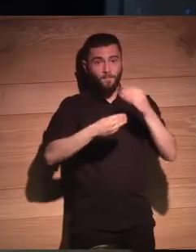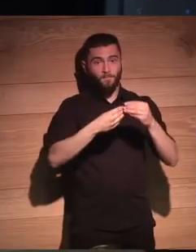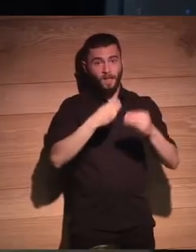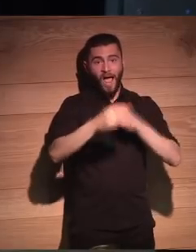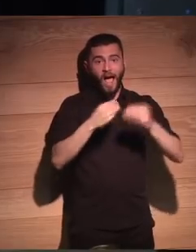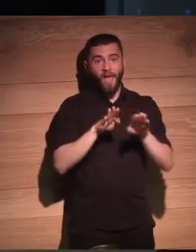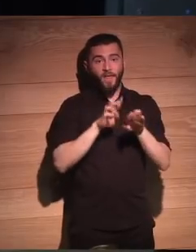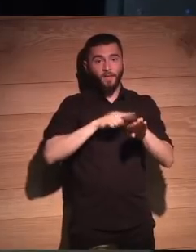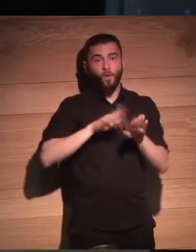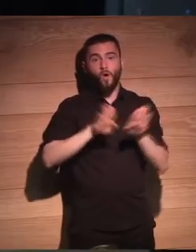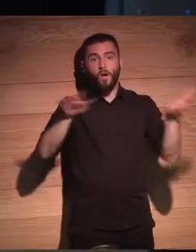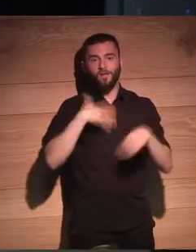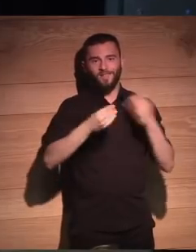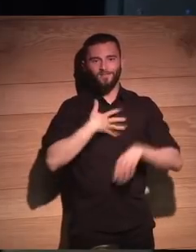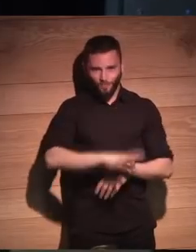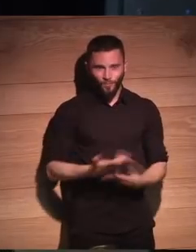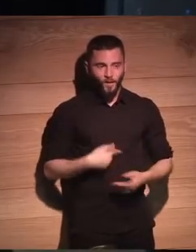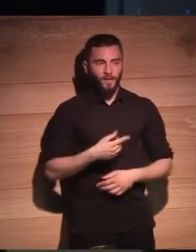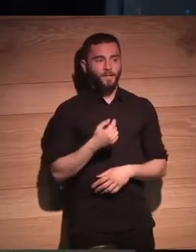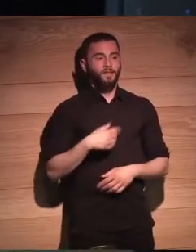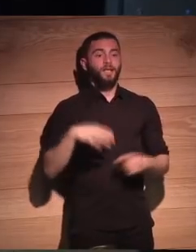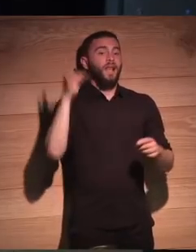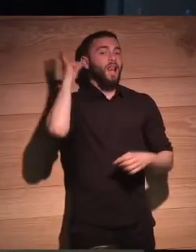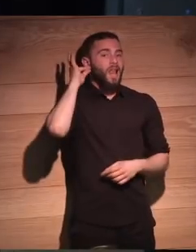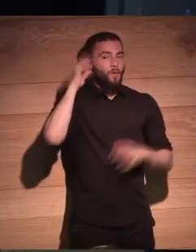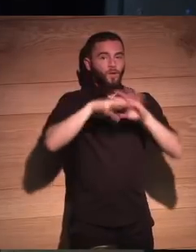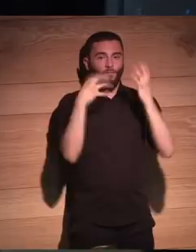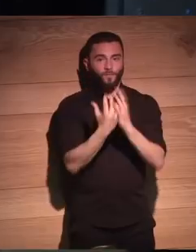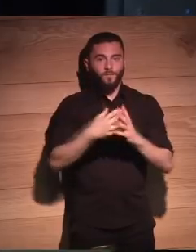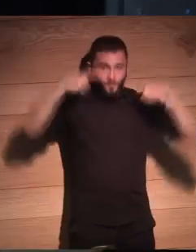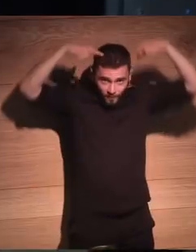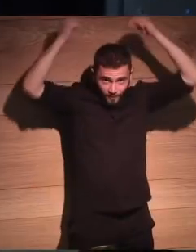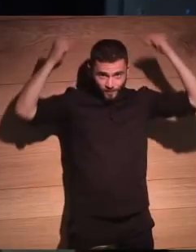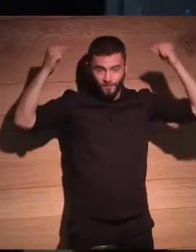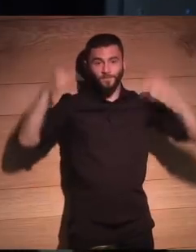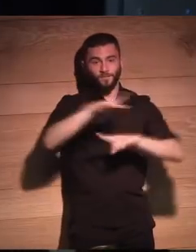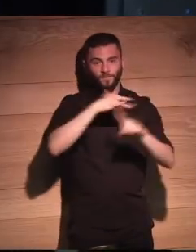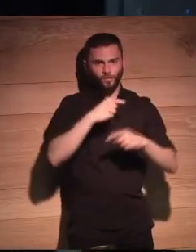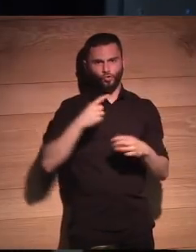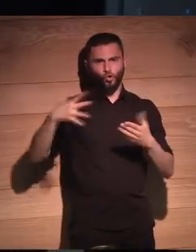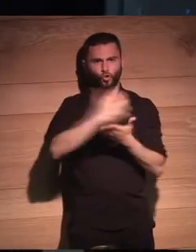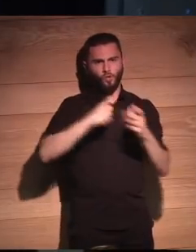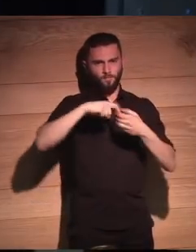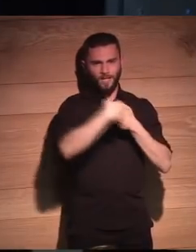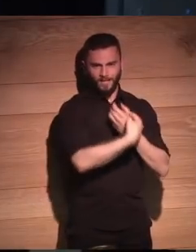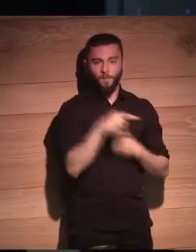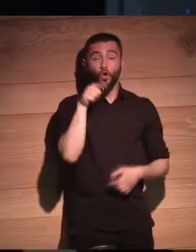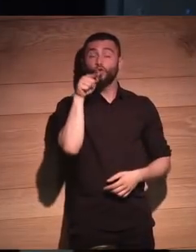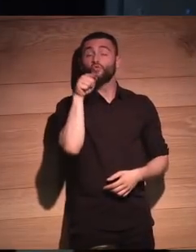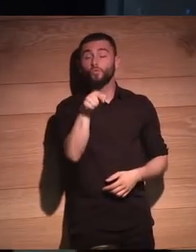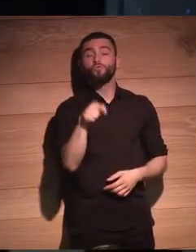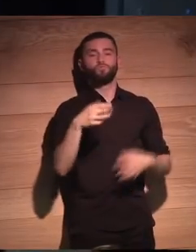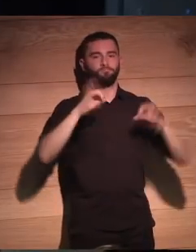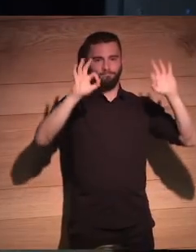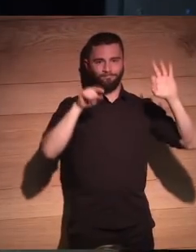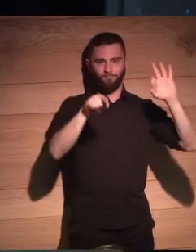las mujeres que rodean al universo Batman y, por supuesto, vamos a participar todos, pero me apetece que seas tú quien